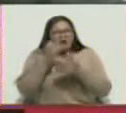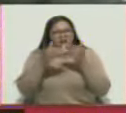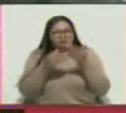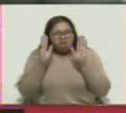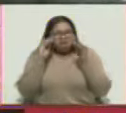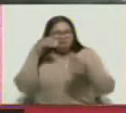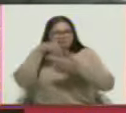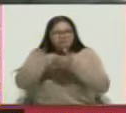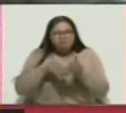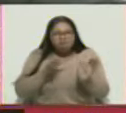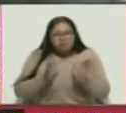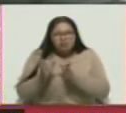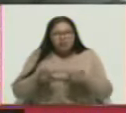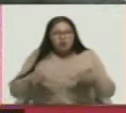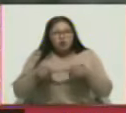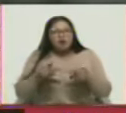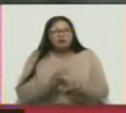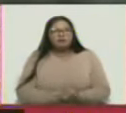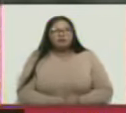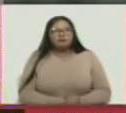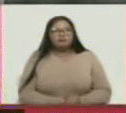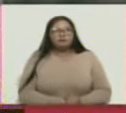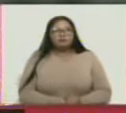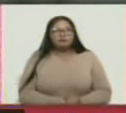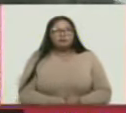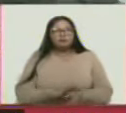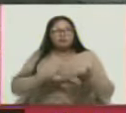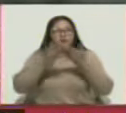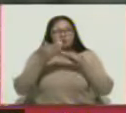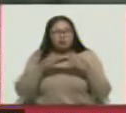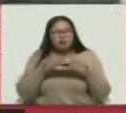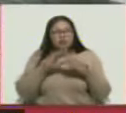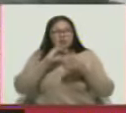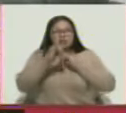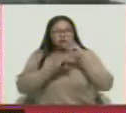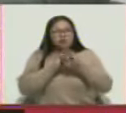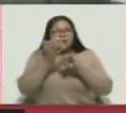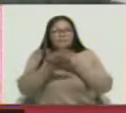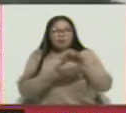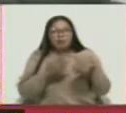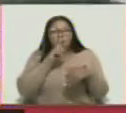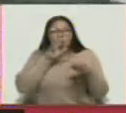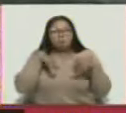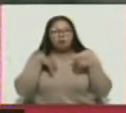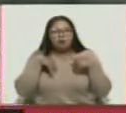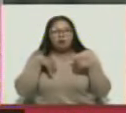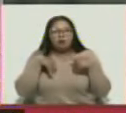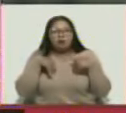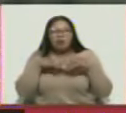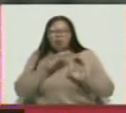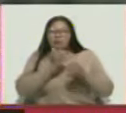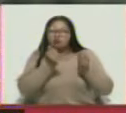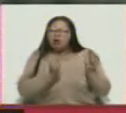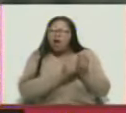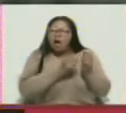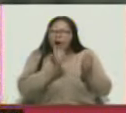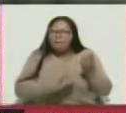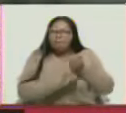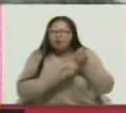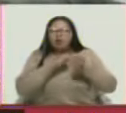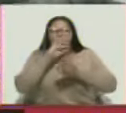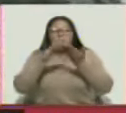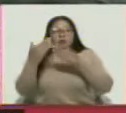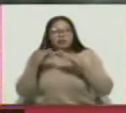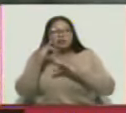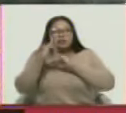ocupación, a la vista de la comunidad internacional. Este es el problema, el silencio cómplice por parte de la comunidad internacional